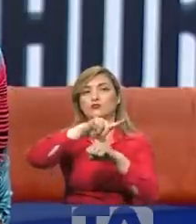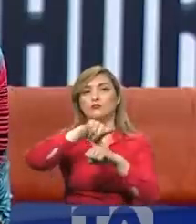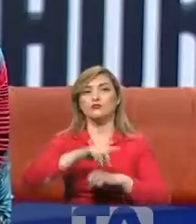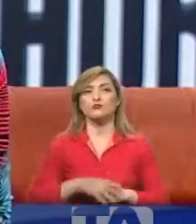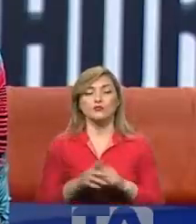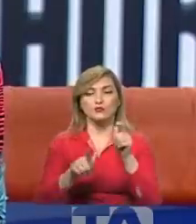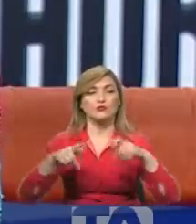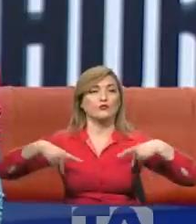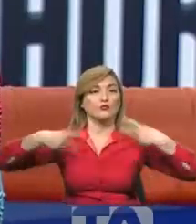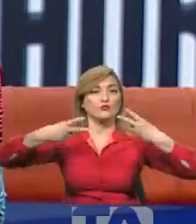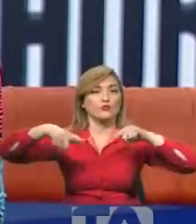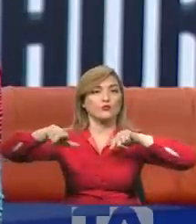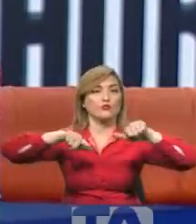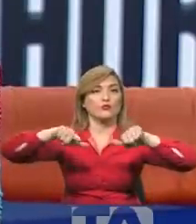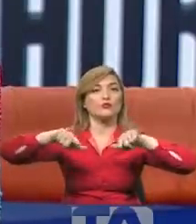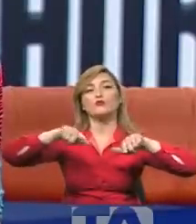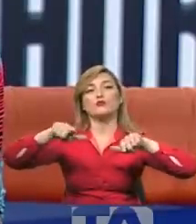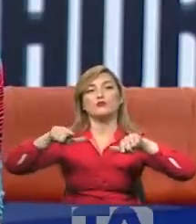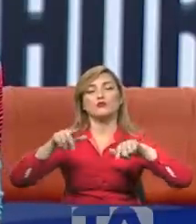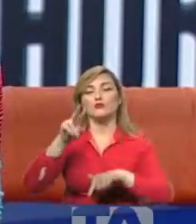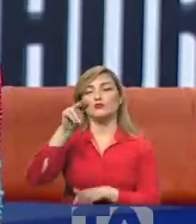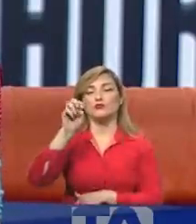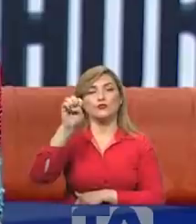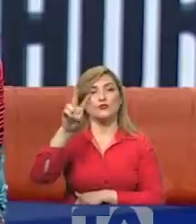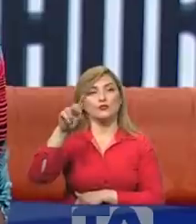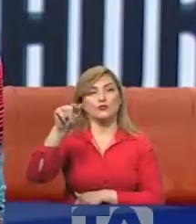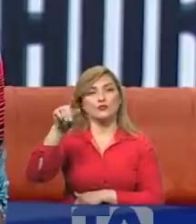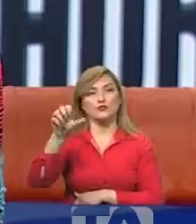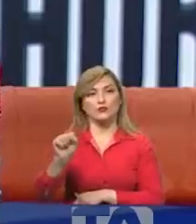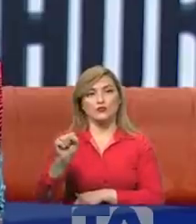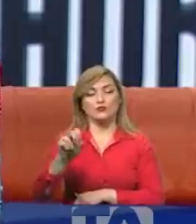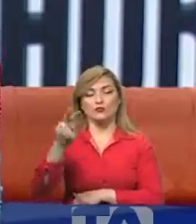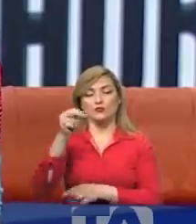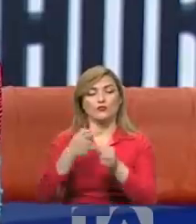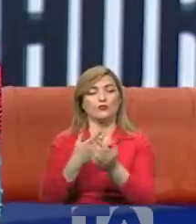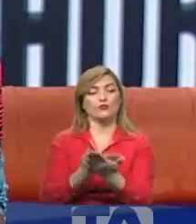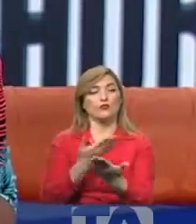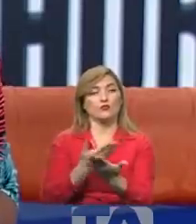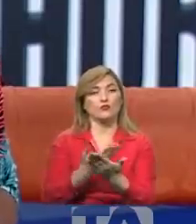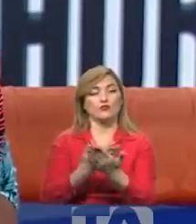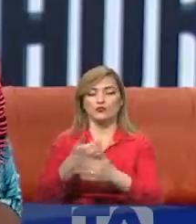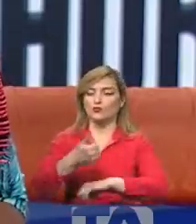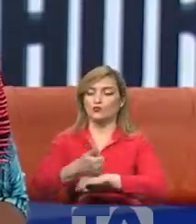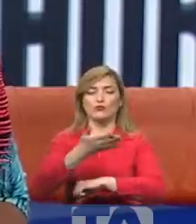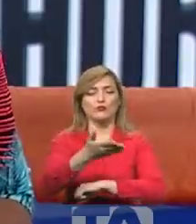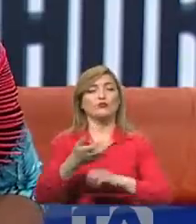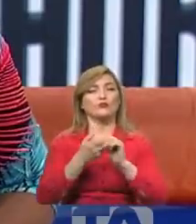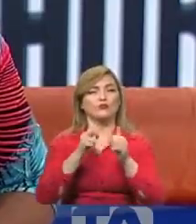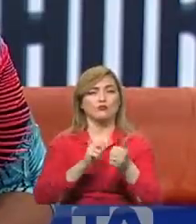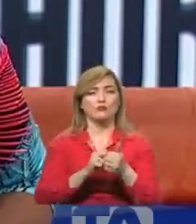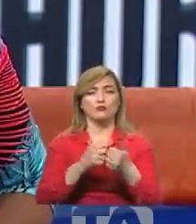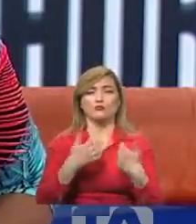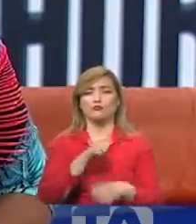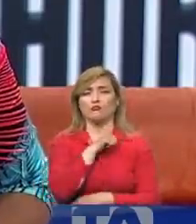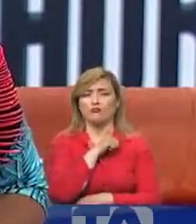8:15. Moradores del sector de Los Nevados, en el norte de Quito, exigen la intervención inmediata de las autoridades ante la creciente ola